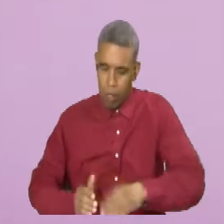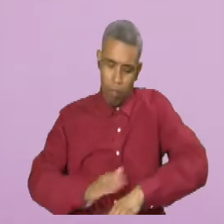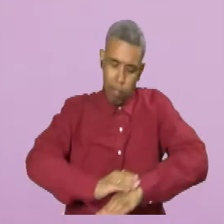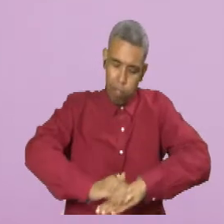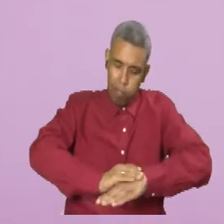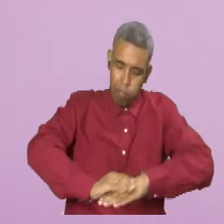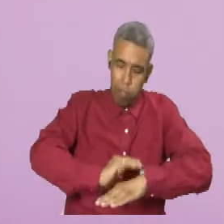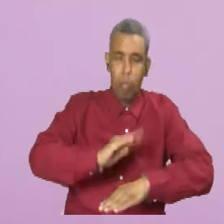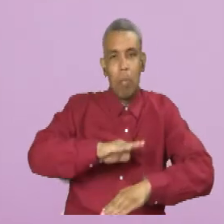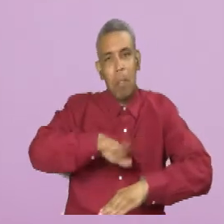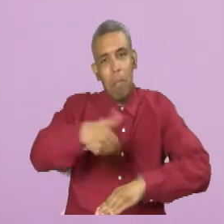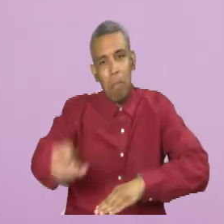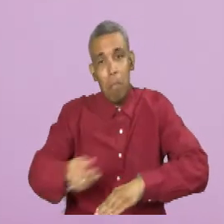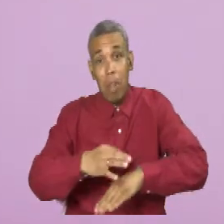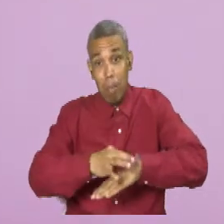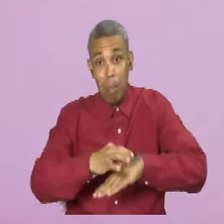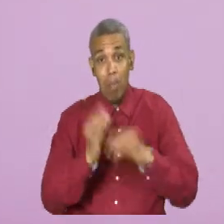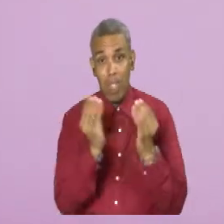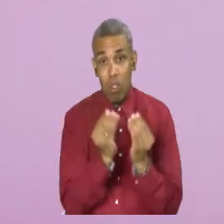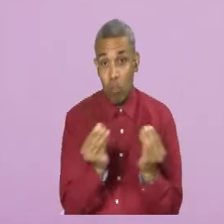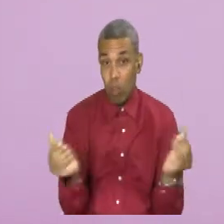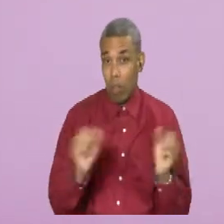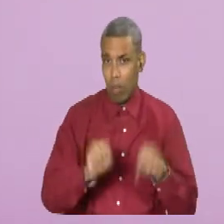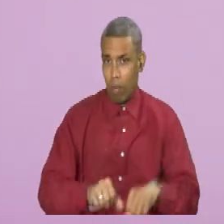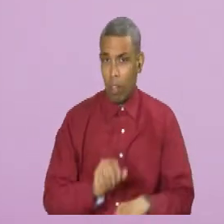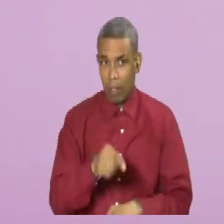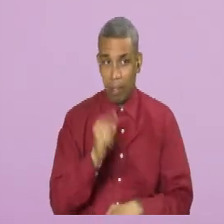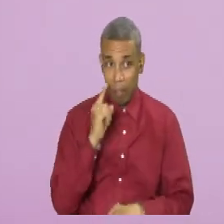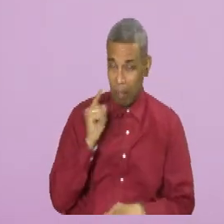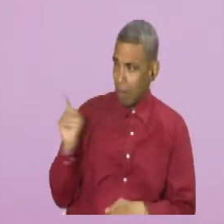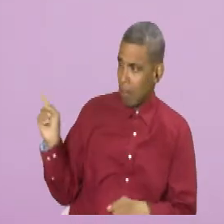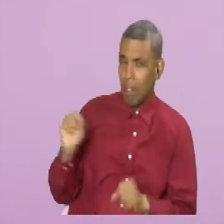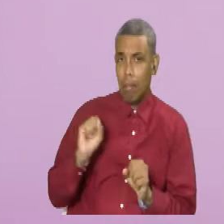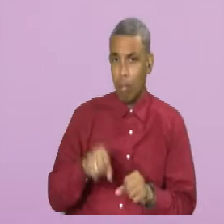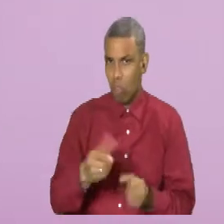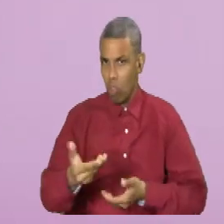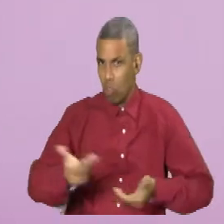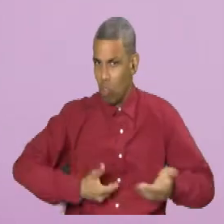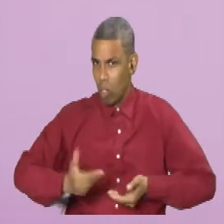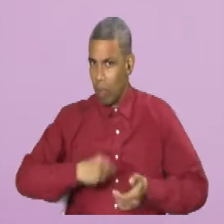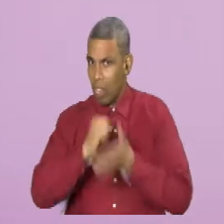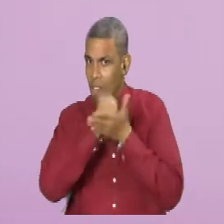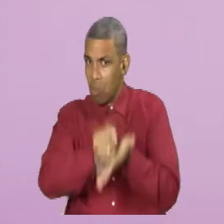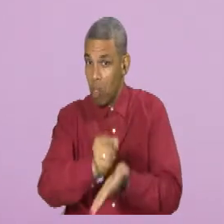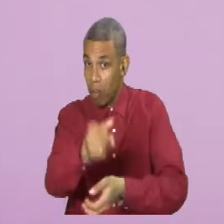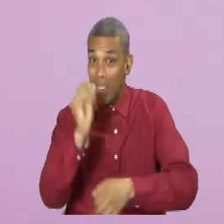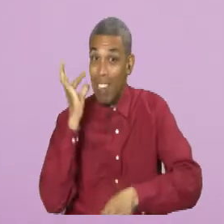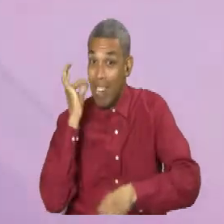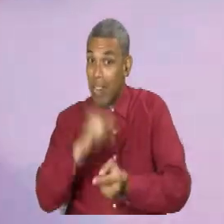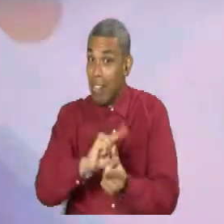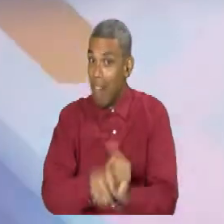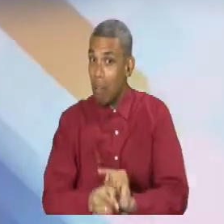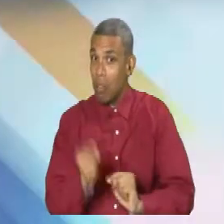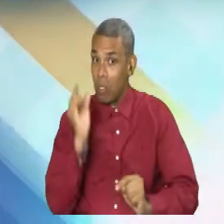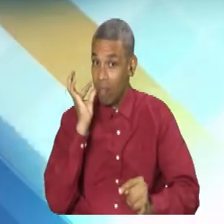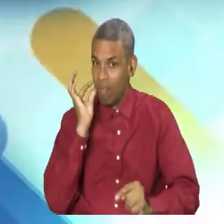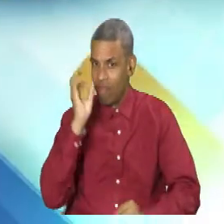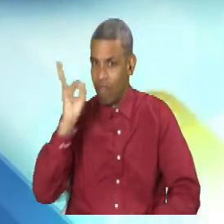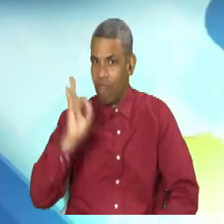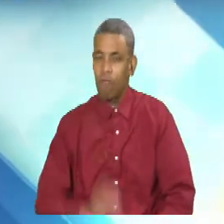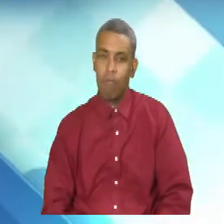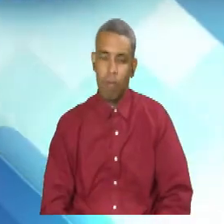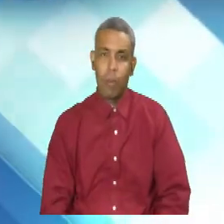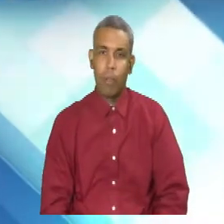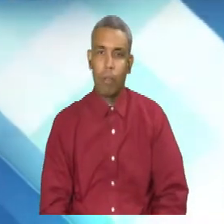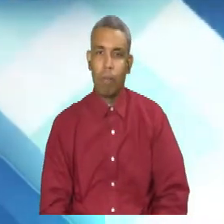Y con Beauty Queens ustedes pueden garantizar que van a tener un excelente servicio y van a ver el cambio de su piel. Muchísimas gracias.